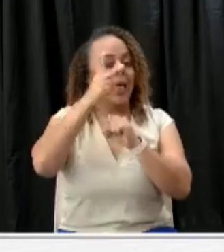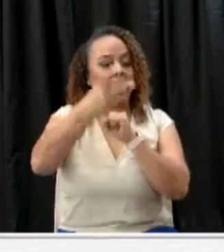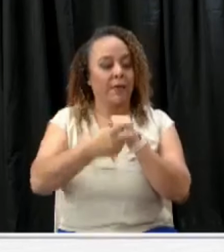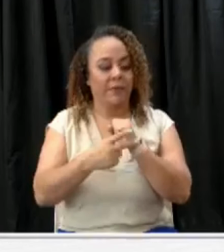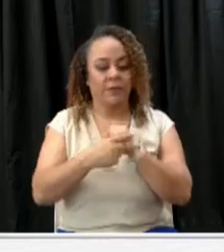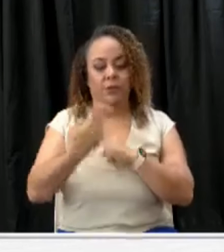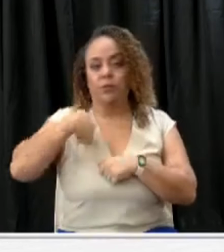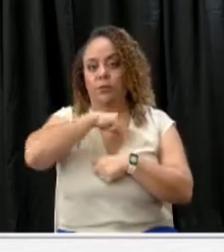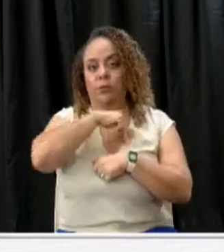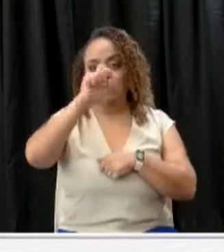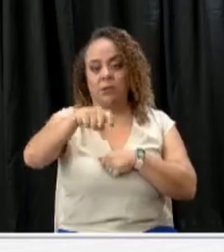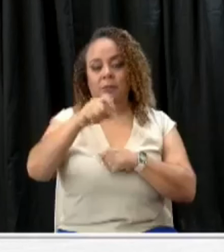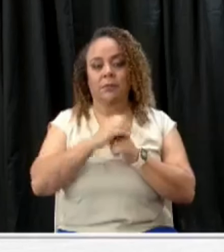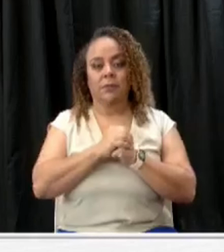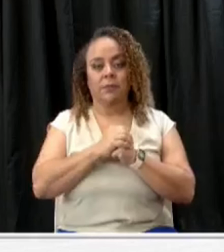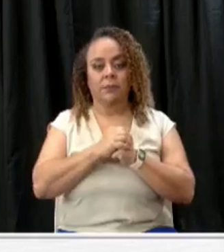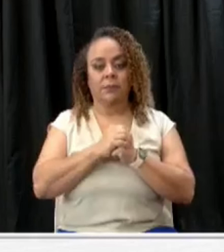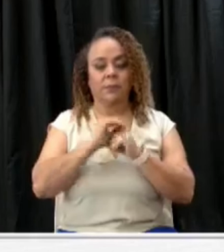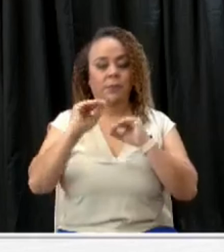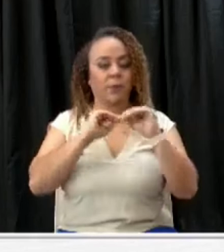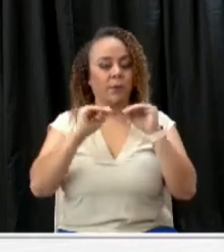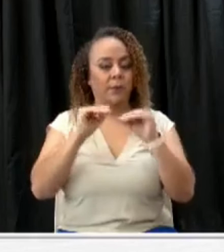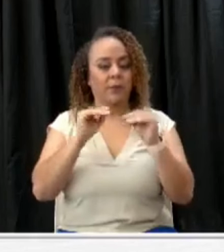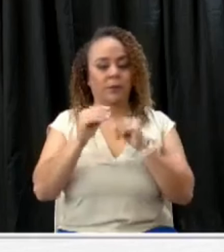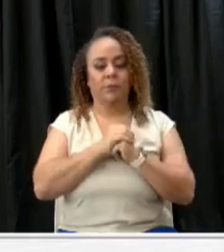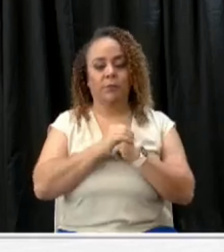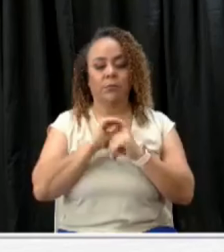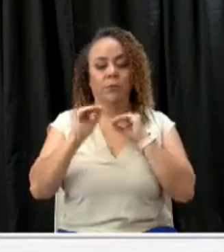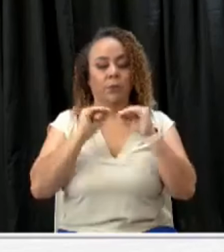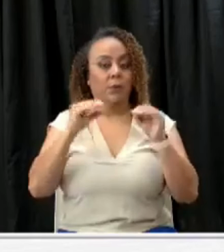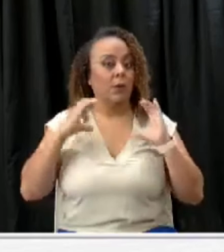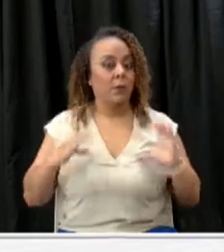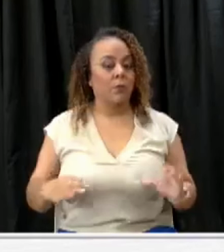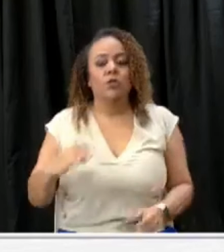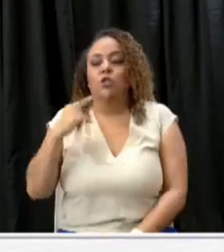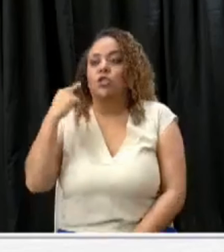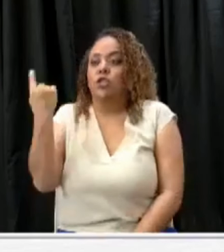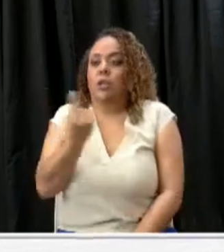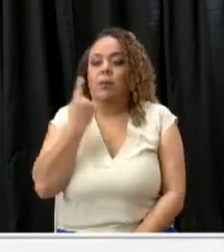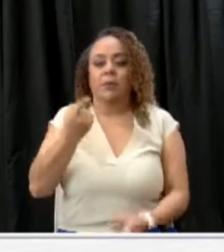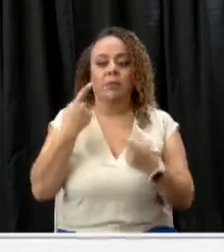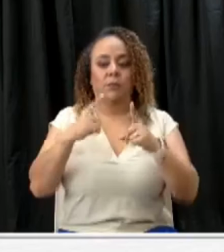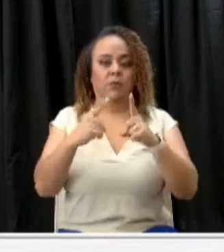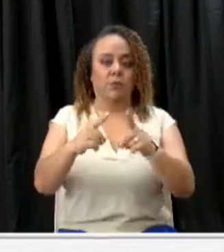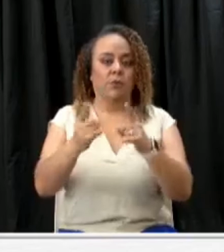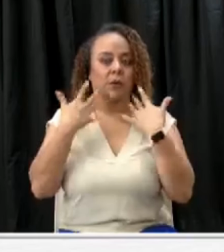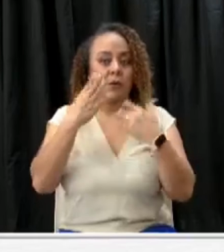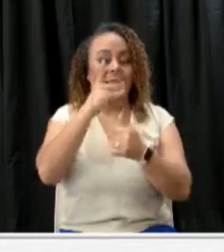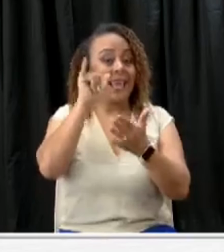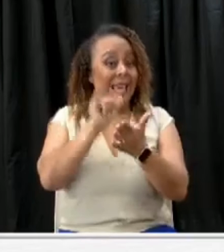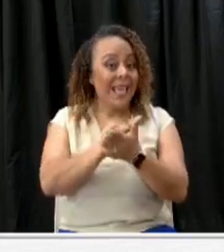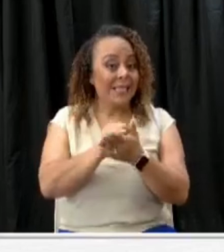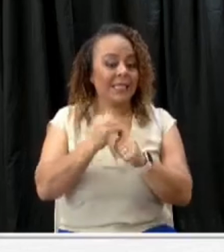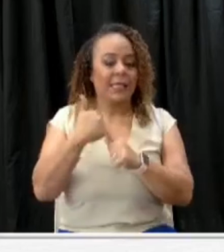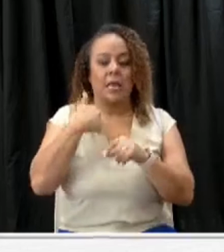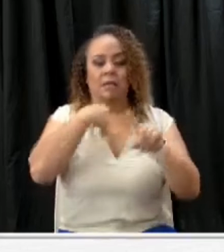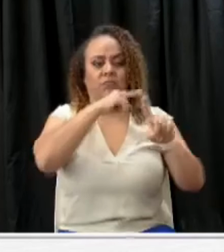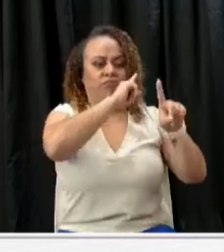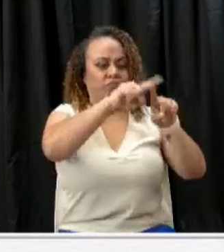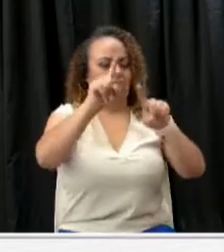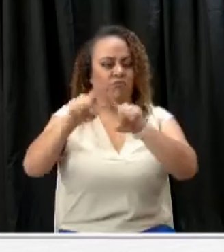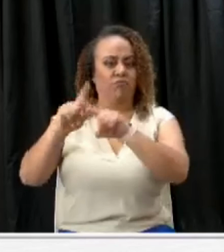nosotros necesitamos ponernos en movimiento, mover el cuerpo, estamos produciendo calor y ese calor el cuerpo tiene